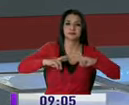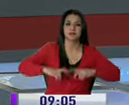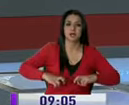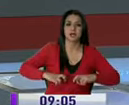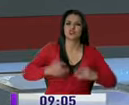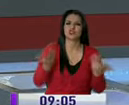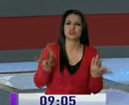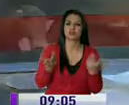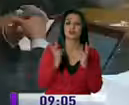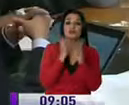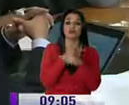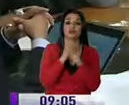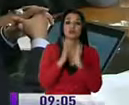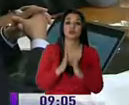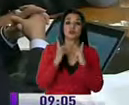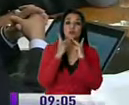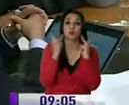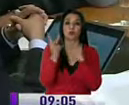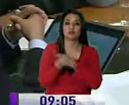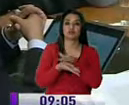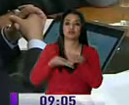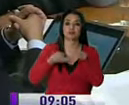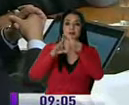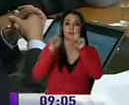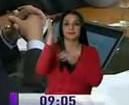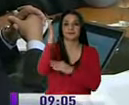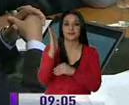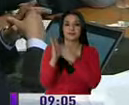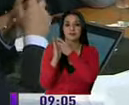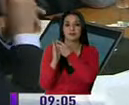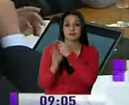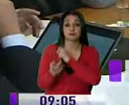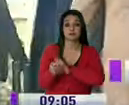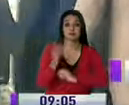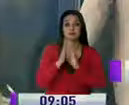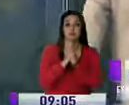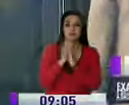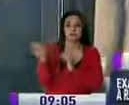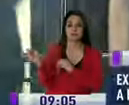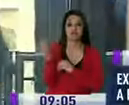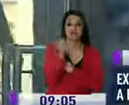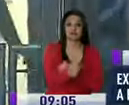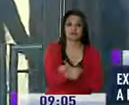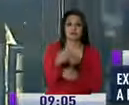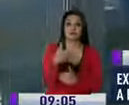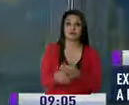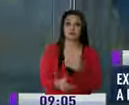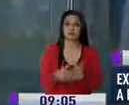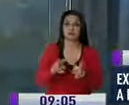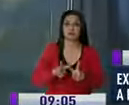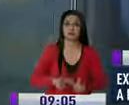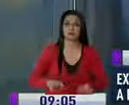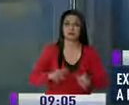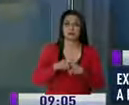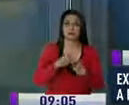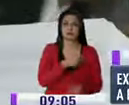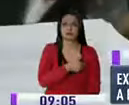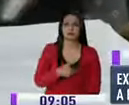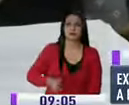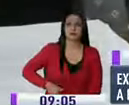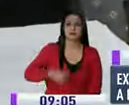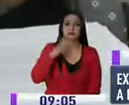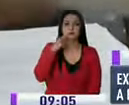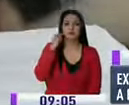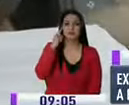de cohecho relacionado al caso de Odebrecht. Montúfar pidió que se vincule en el proceso investigativo al expresidente